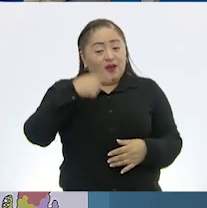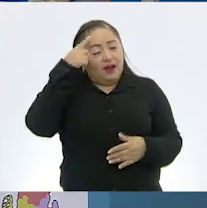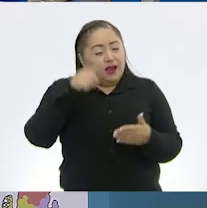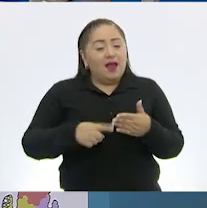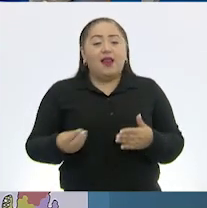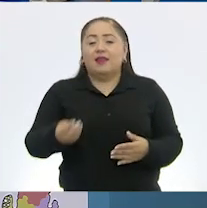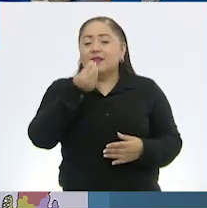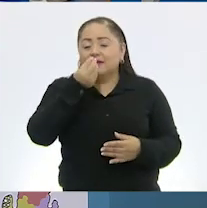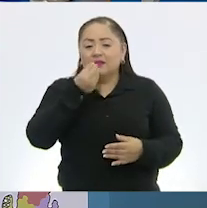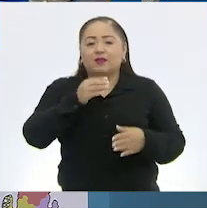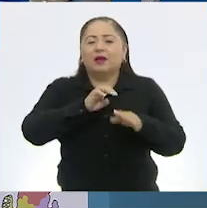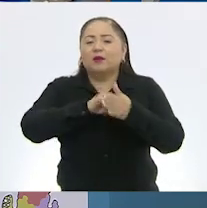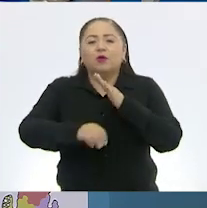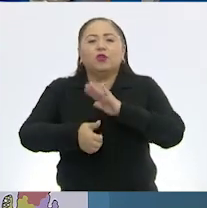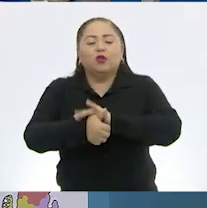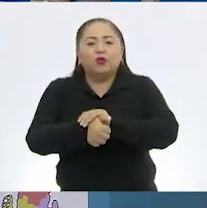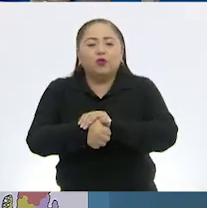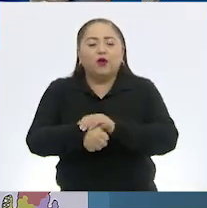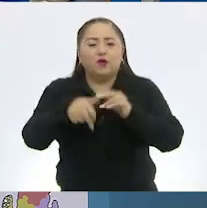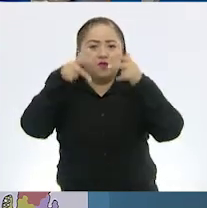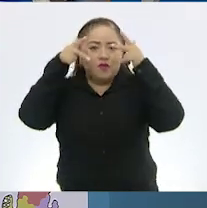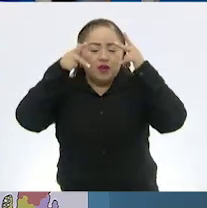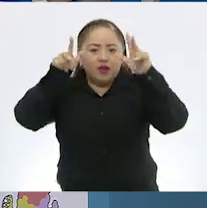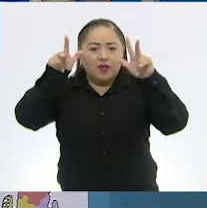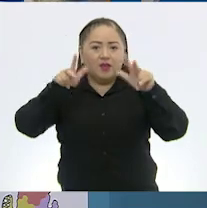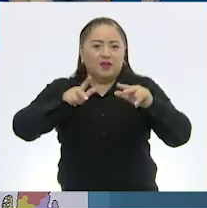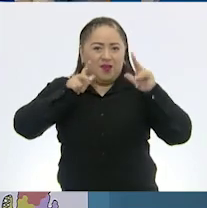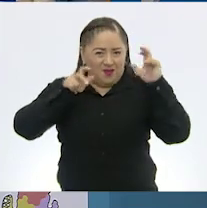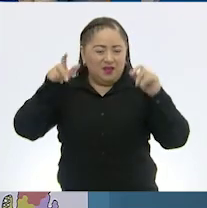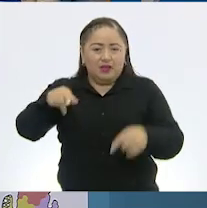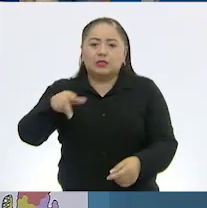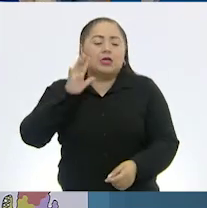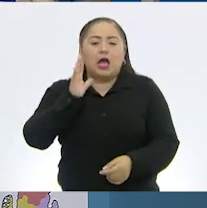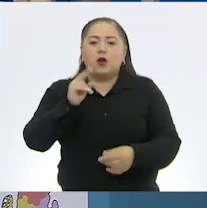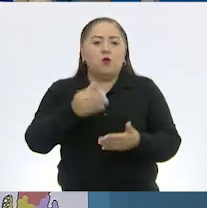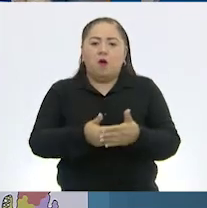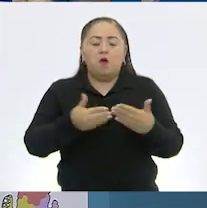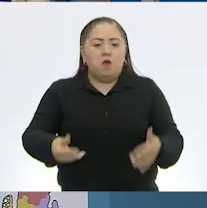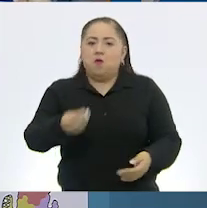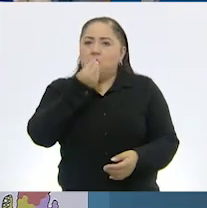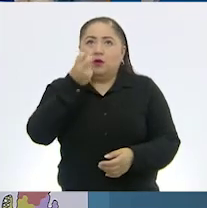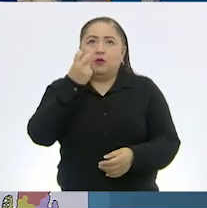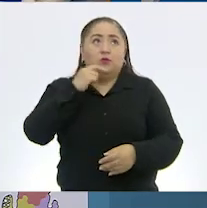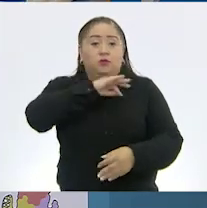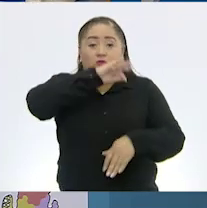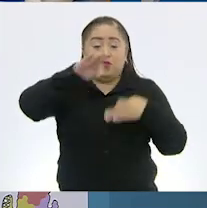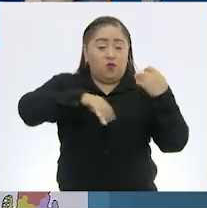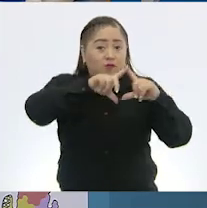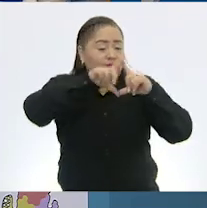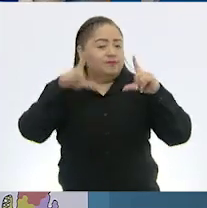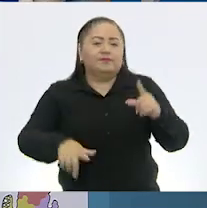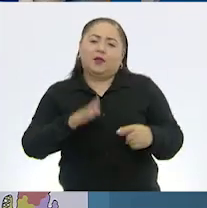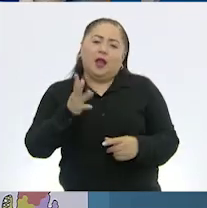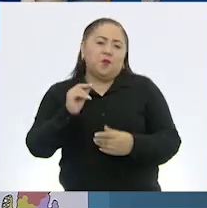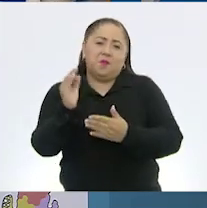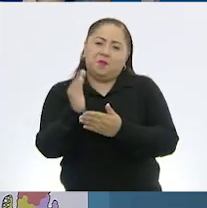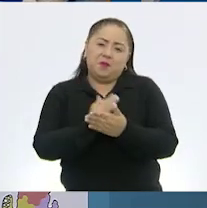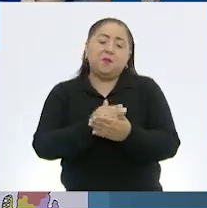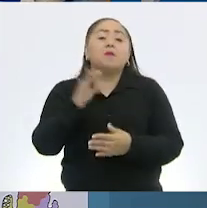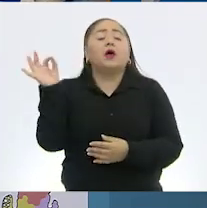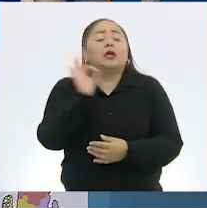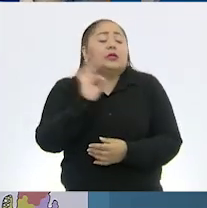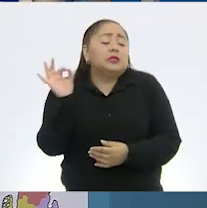alimentos como la tortuga, el venado y el ajolote ya no se consumen habitualmente en toda la República Mexicana.